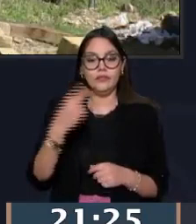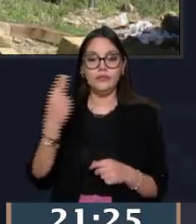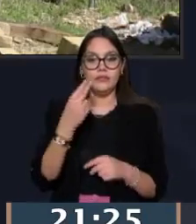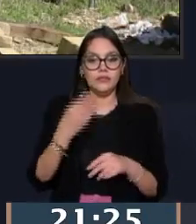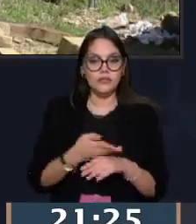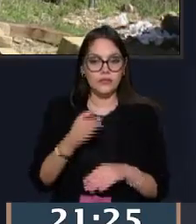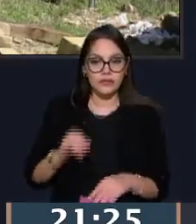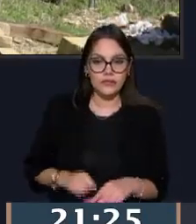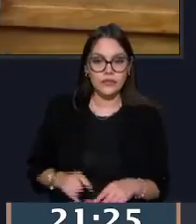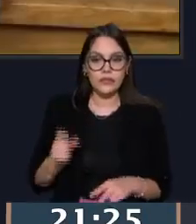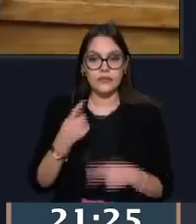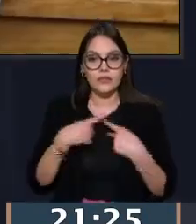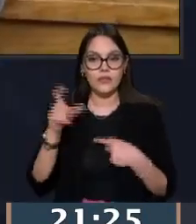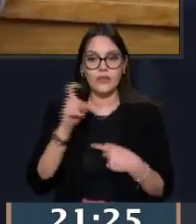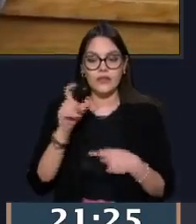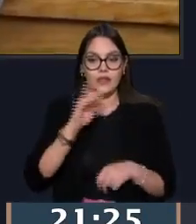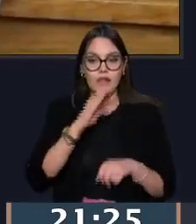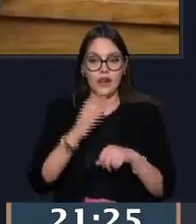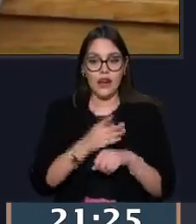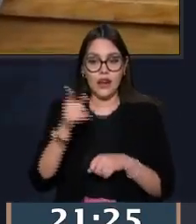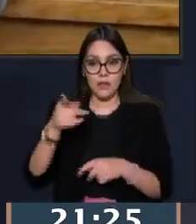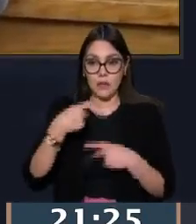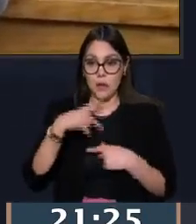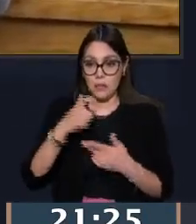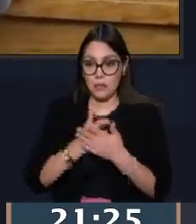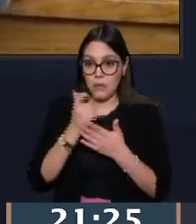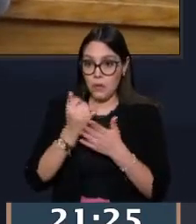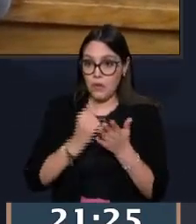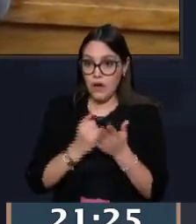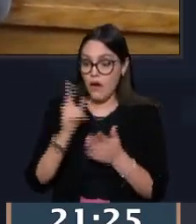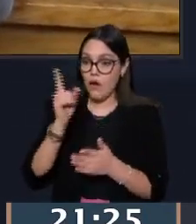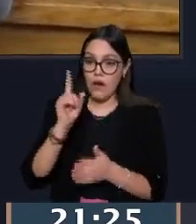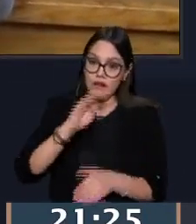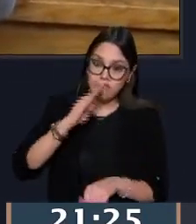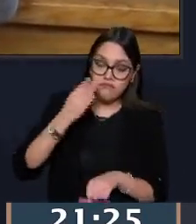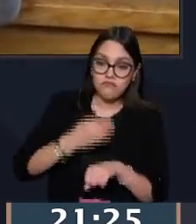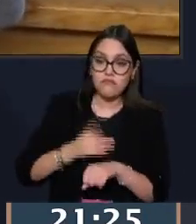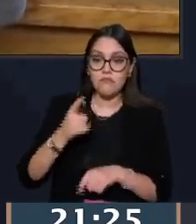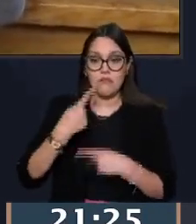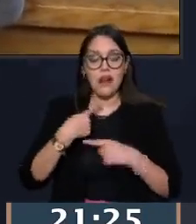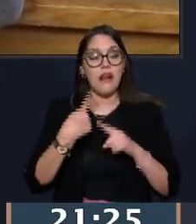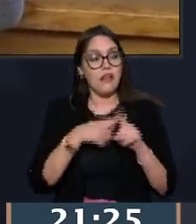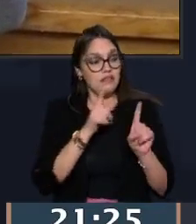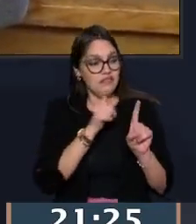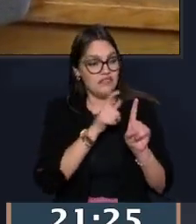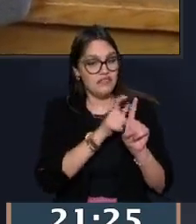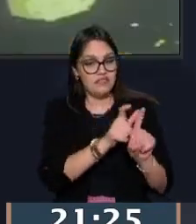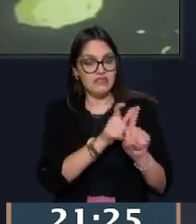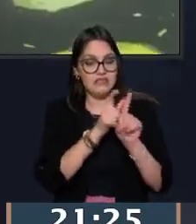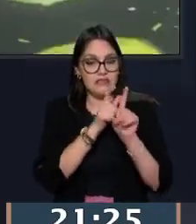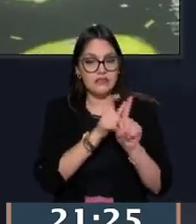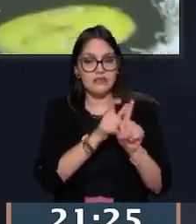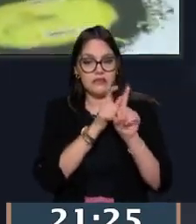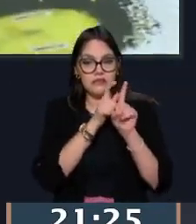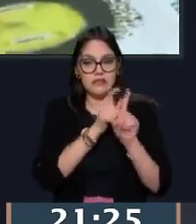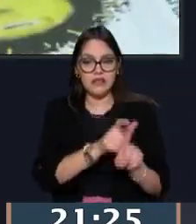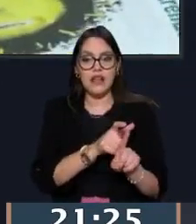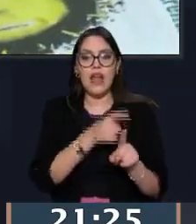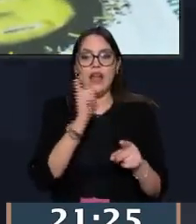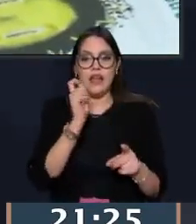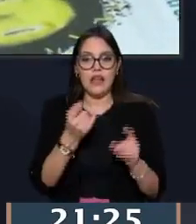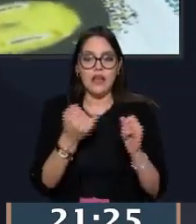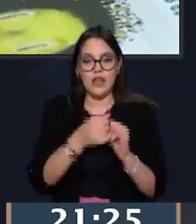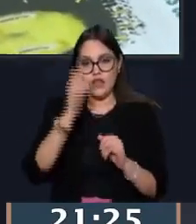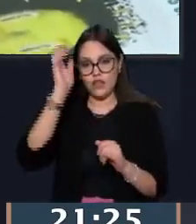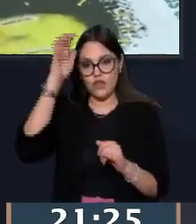una sociedad donde se castiga fuerte a quien no paga impuestos. Y a quien sí persigue, aunque también vemos que tienen lo suyito, Donald